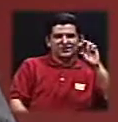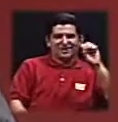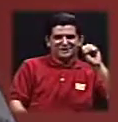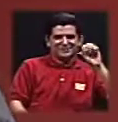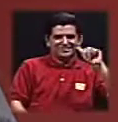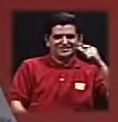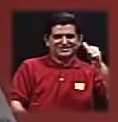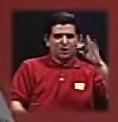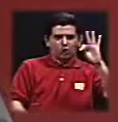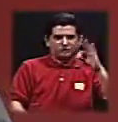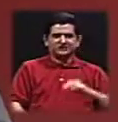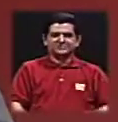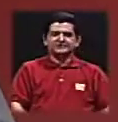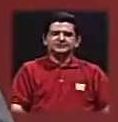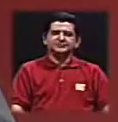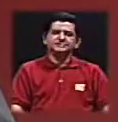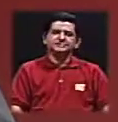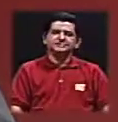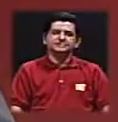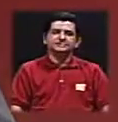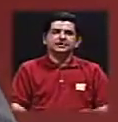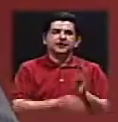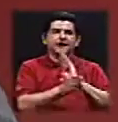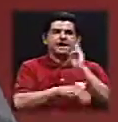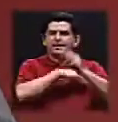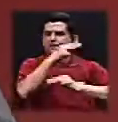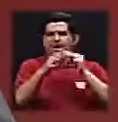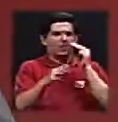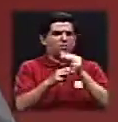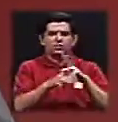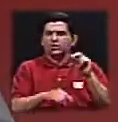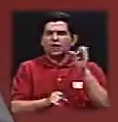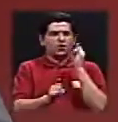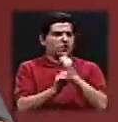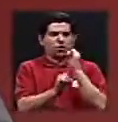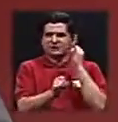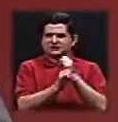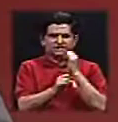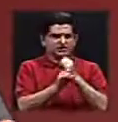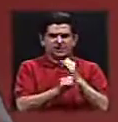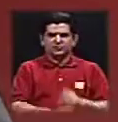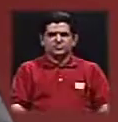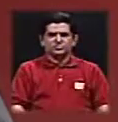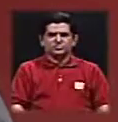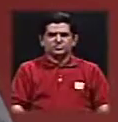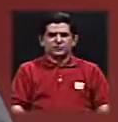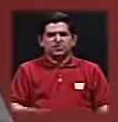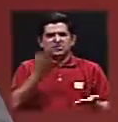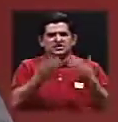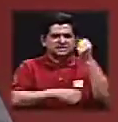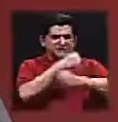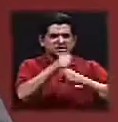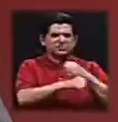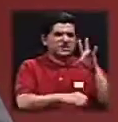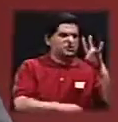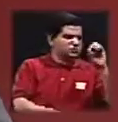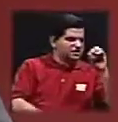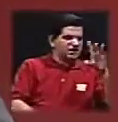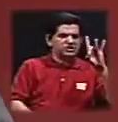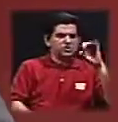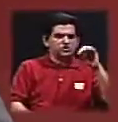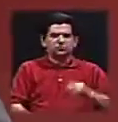Zagot. El Banco Mundial no es la entidad que en la década de los 70 y los 80